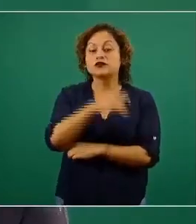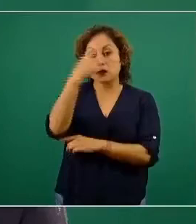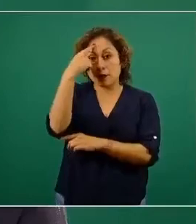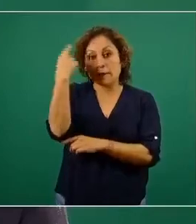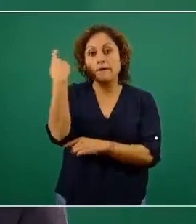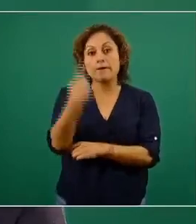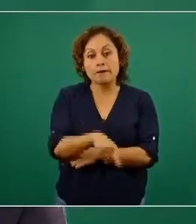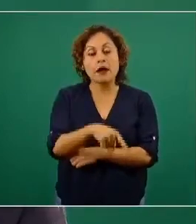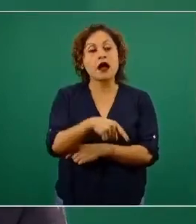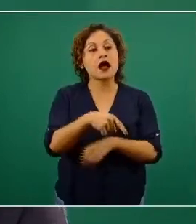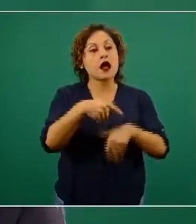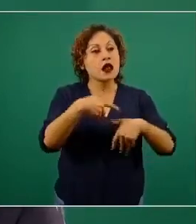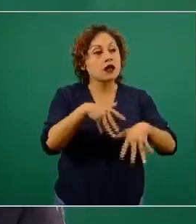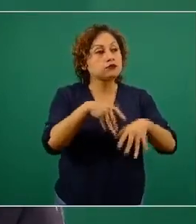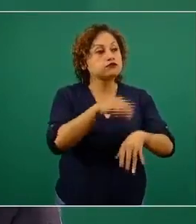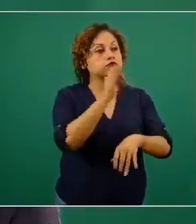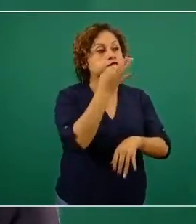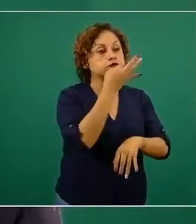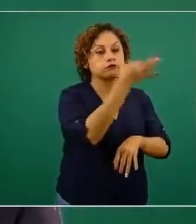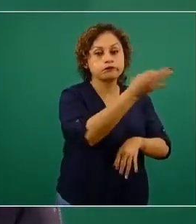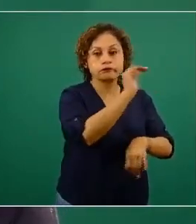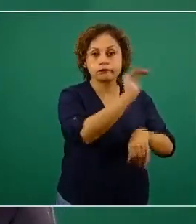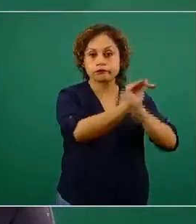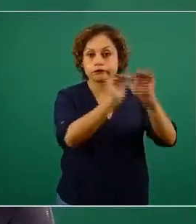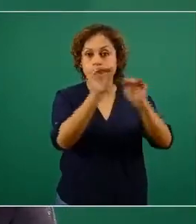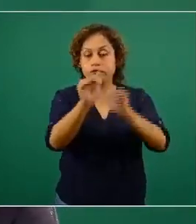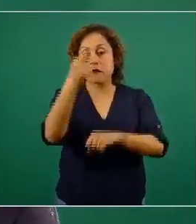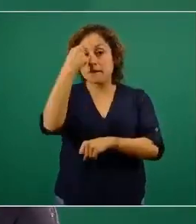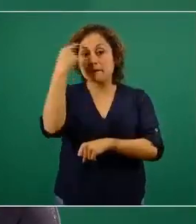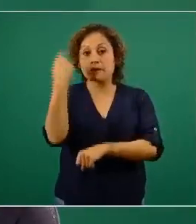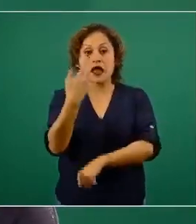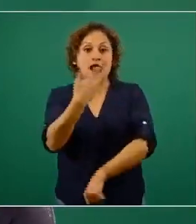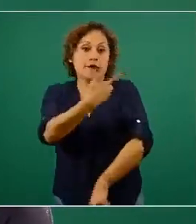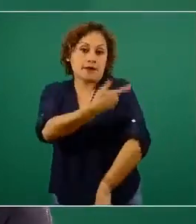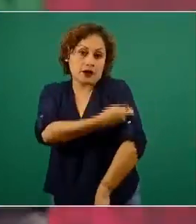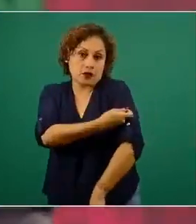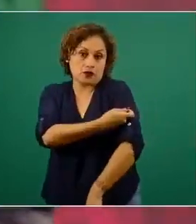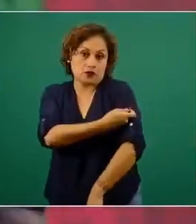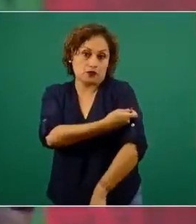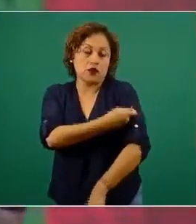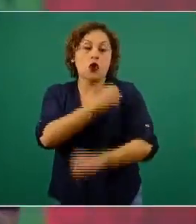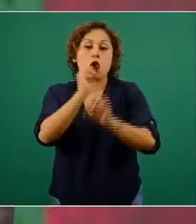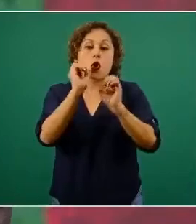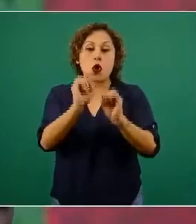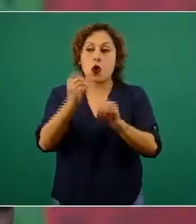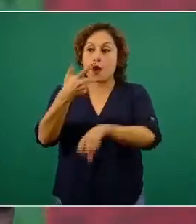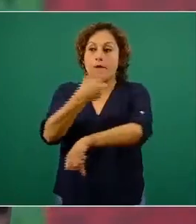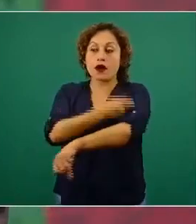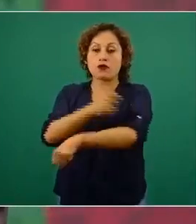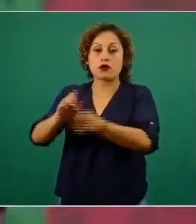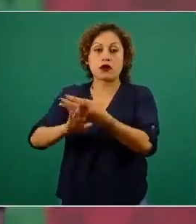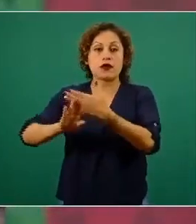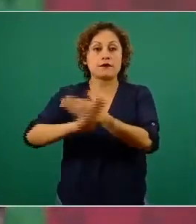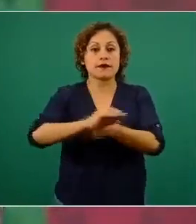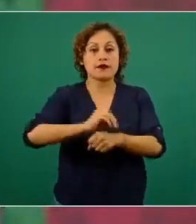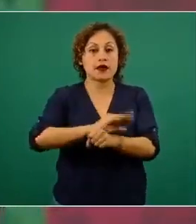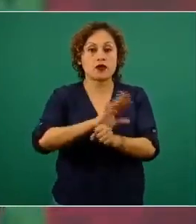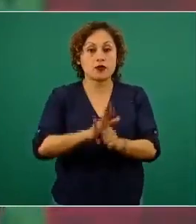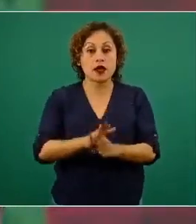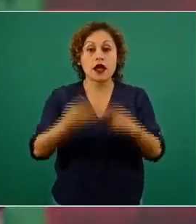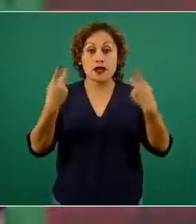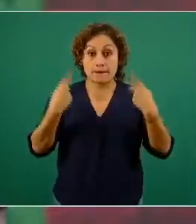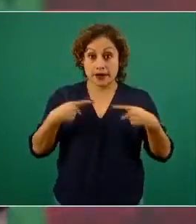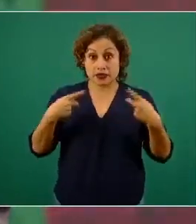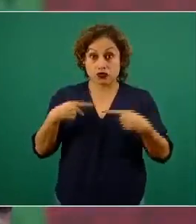la vacuna de Pfizer o para ninguna vacuna contra el COVID. Y se presentaban a hacer visitas casa